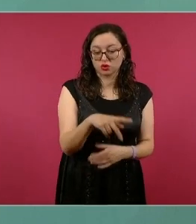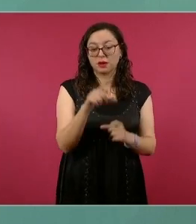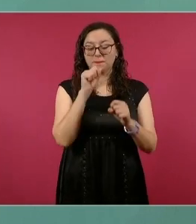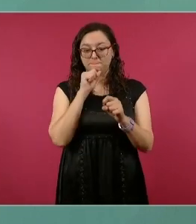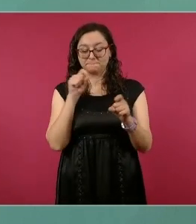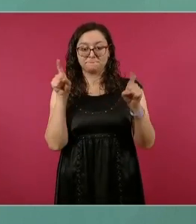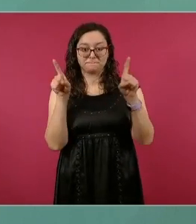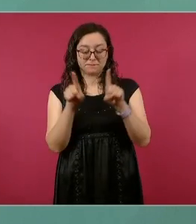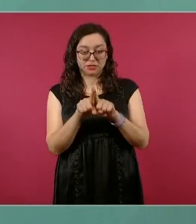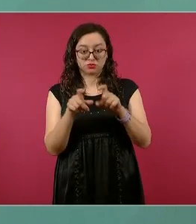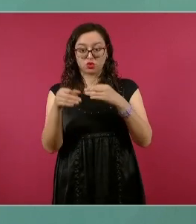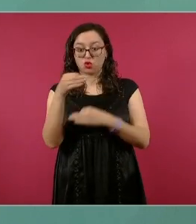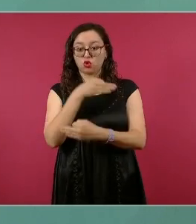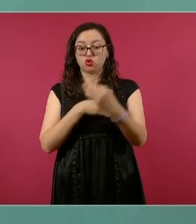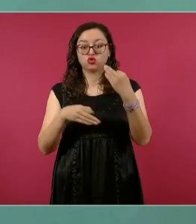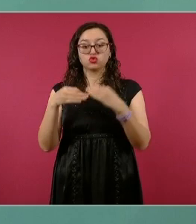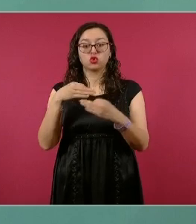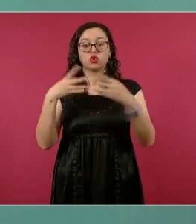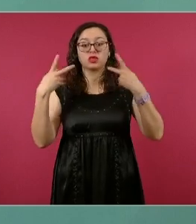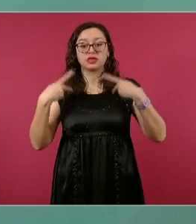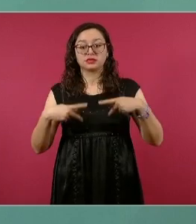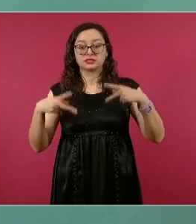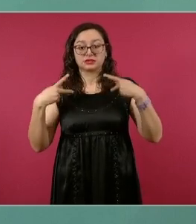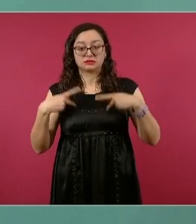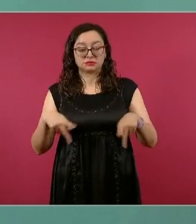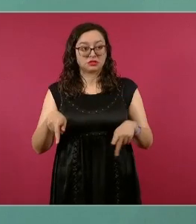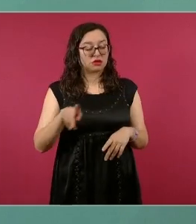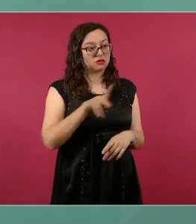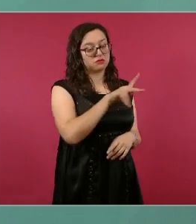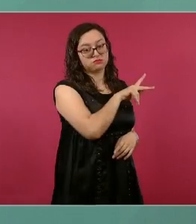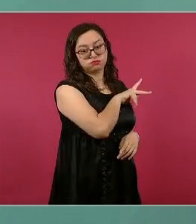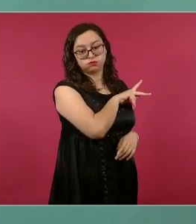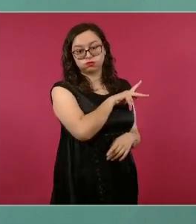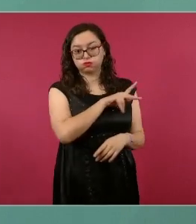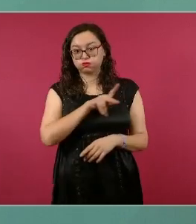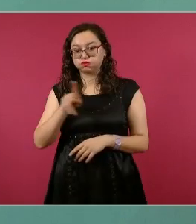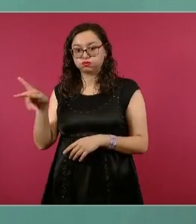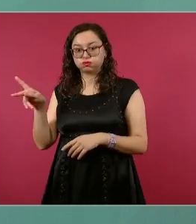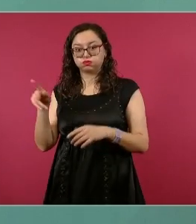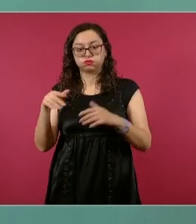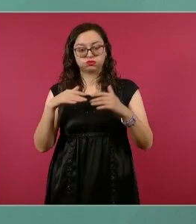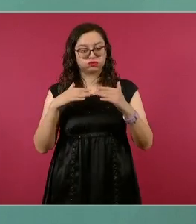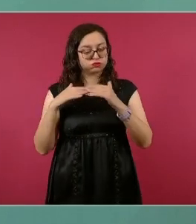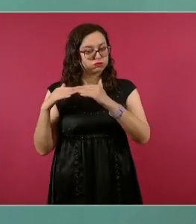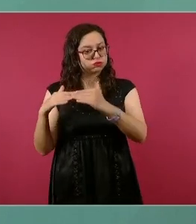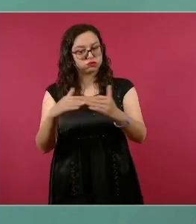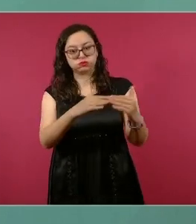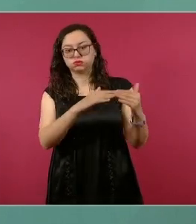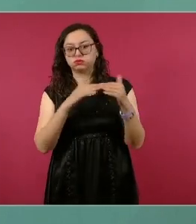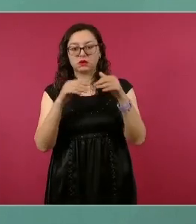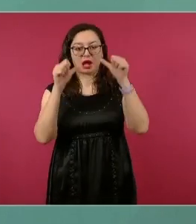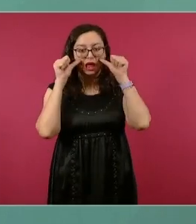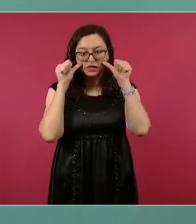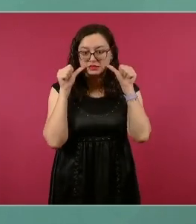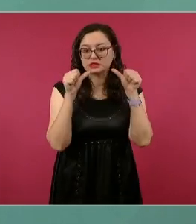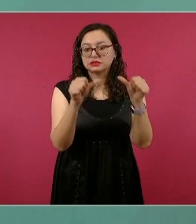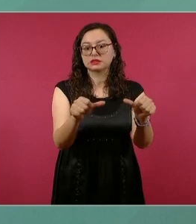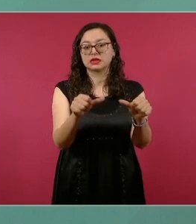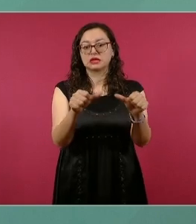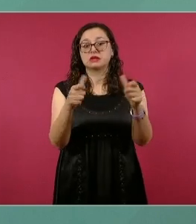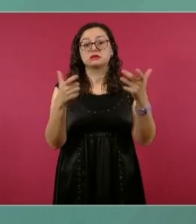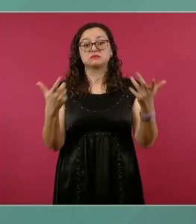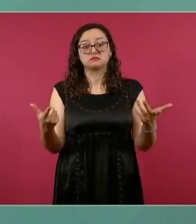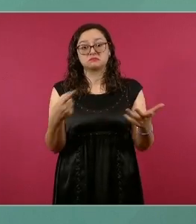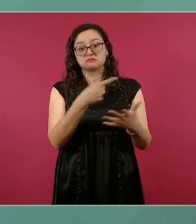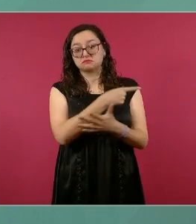atención universal, es decir, a todas las personas sin excepción. Todas las personas que no